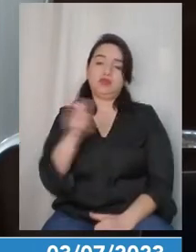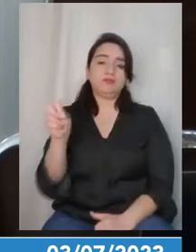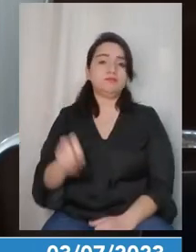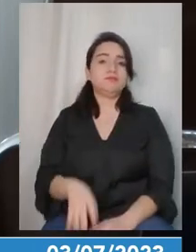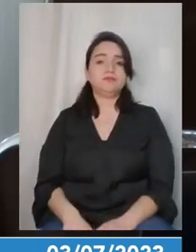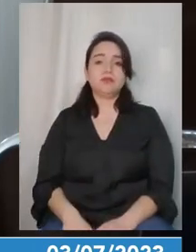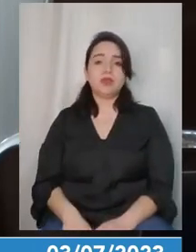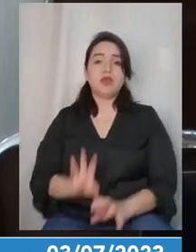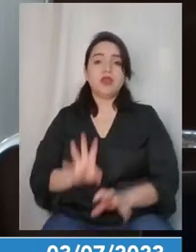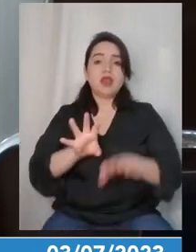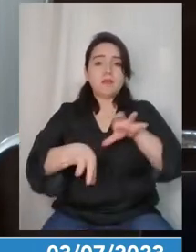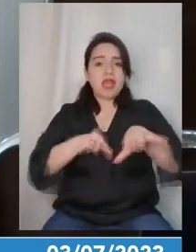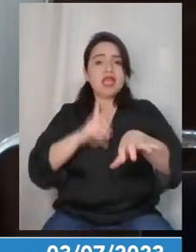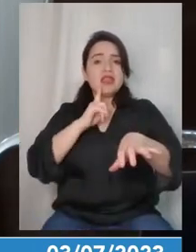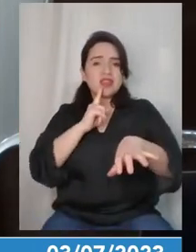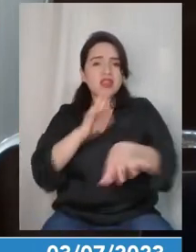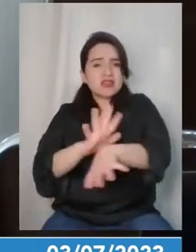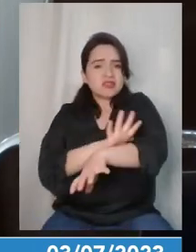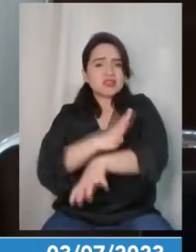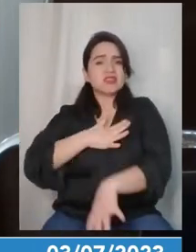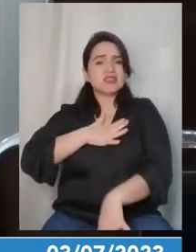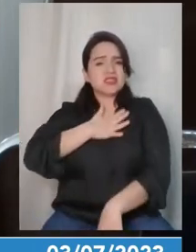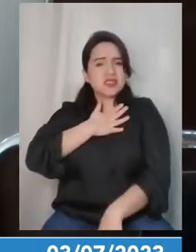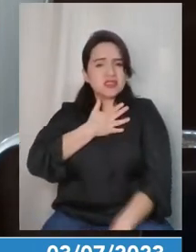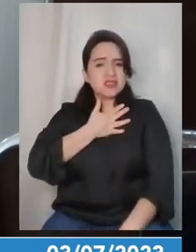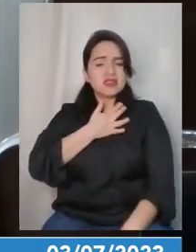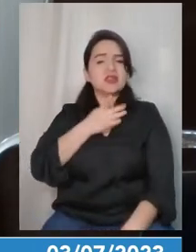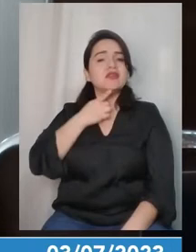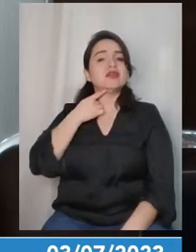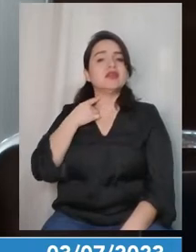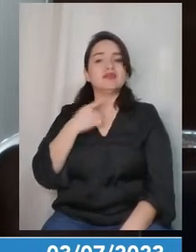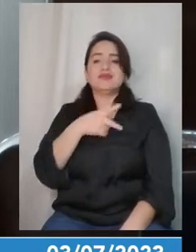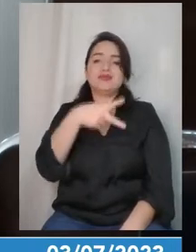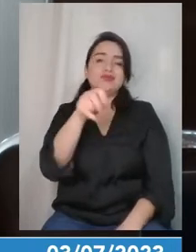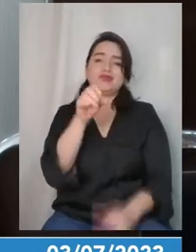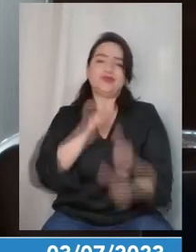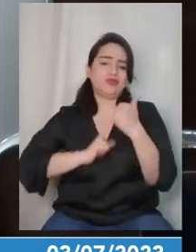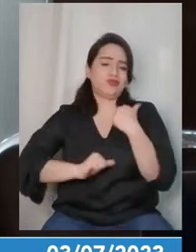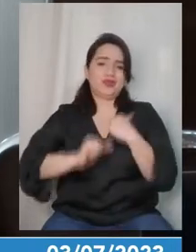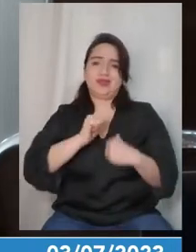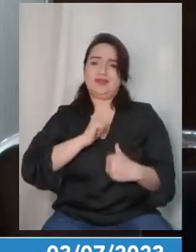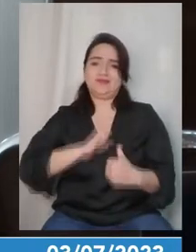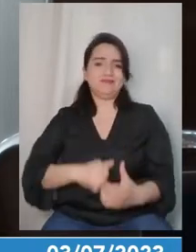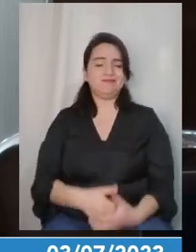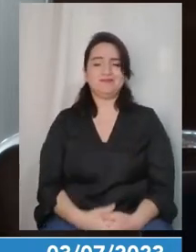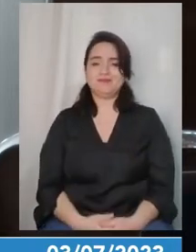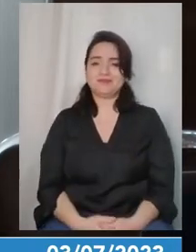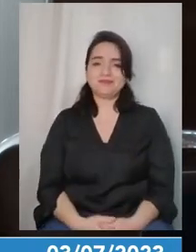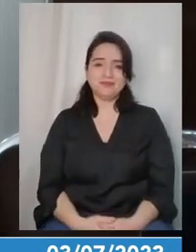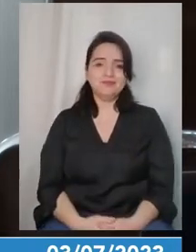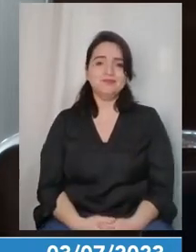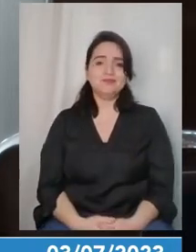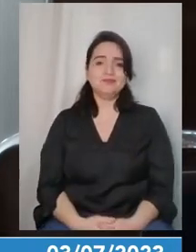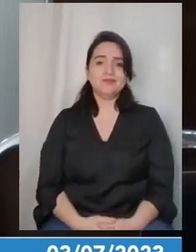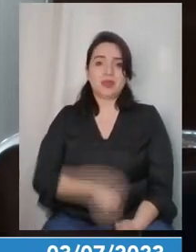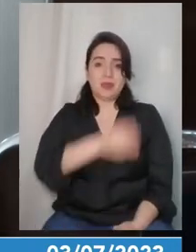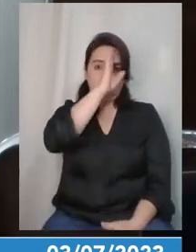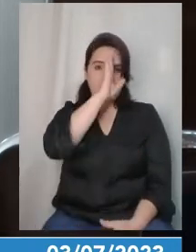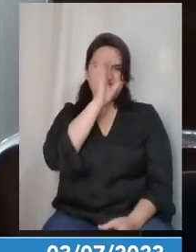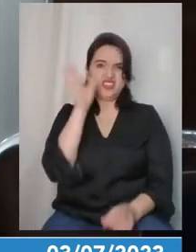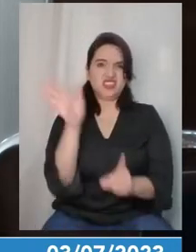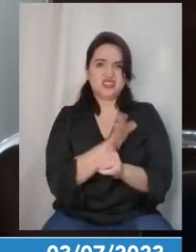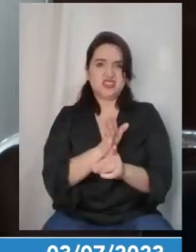de sensibilidad, tienen el interés en no sufrir. Por lo mismo, al momento en que se golpea a un perro, este se aleja de la persona que lo